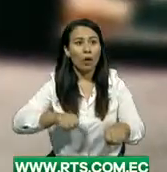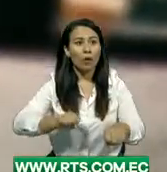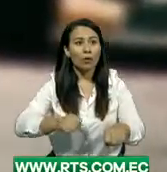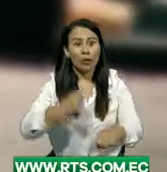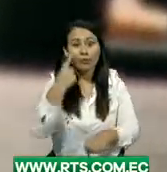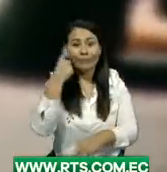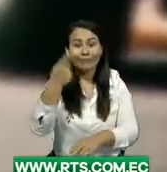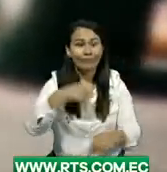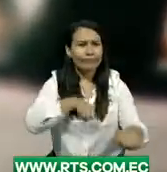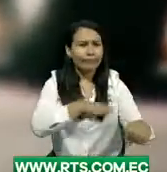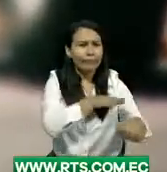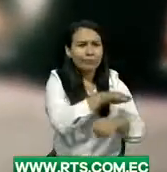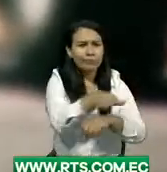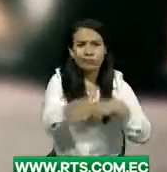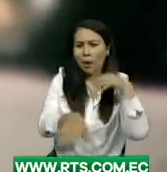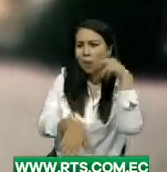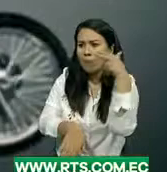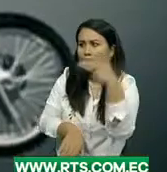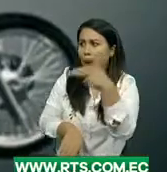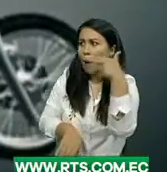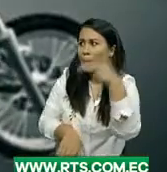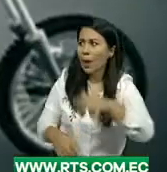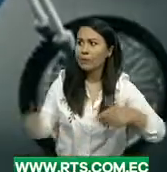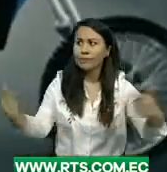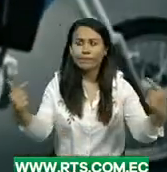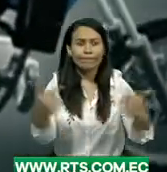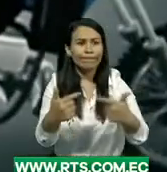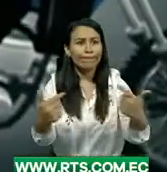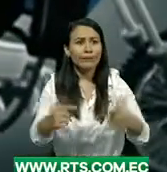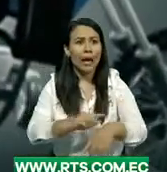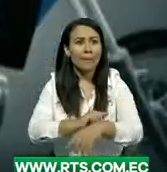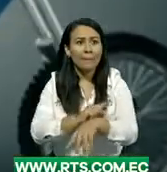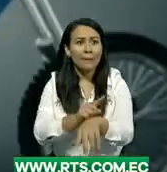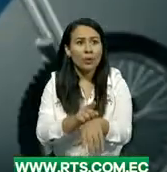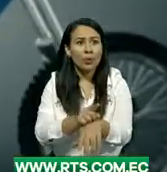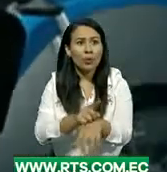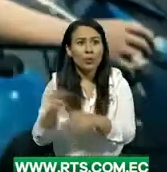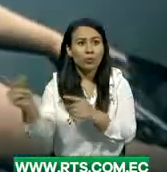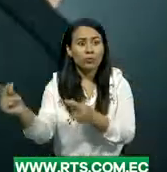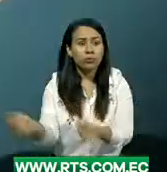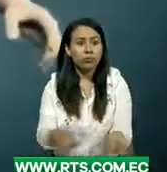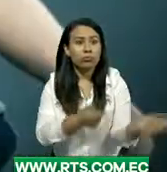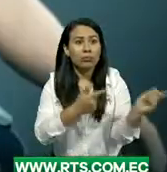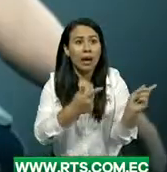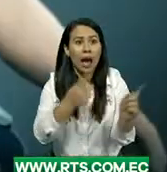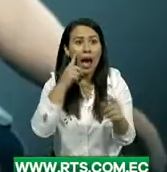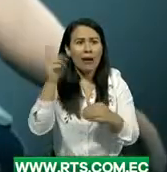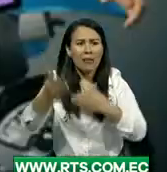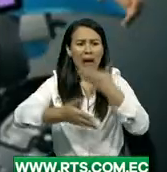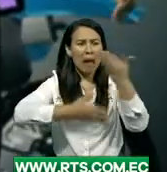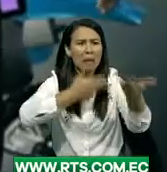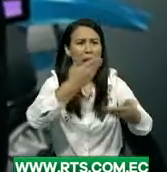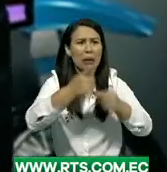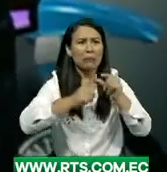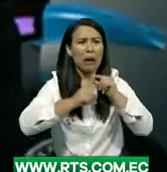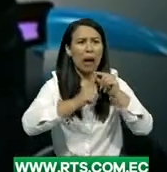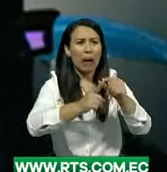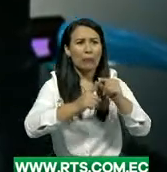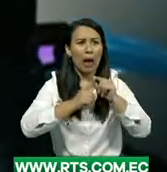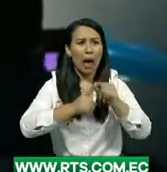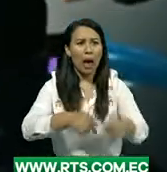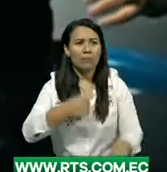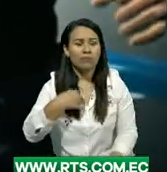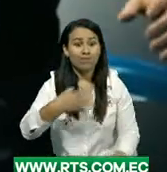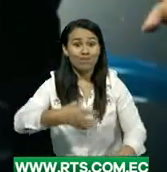y uno se bajó forcejeo con el que a los pocos segundos luego de algunos insultos el antisocial abrió